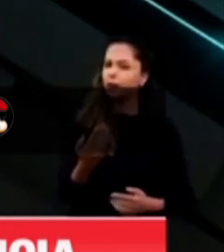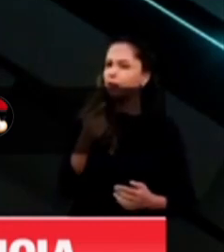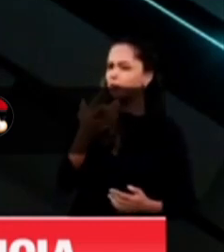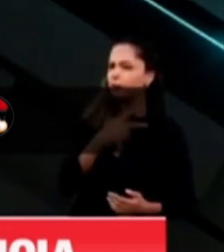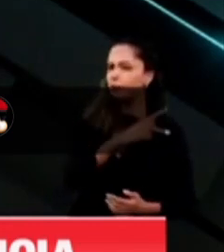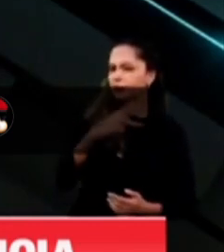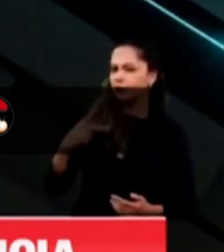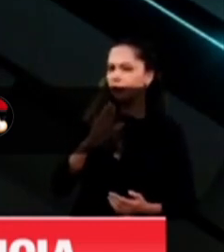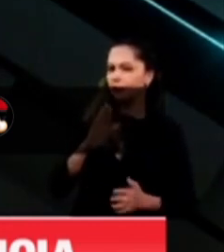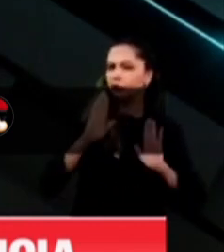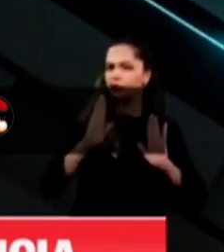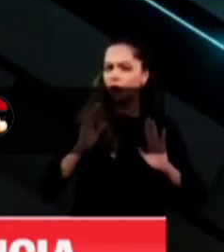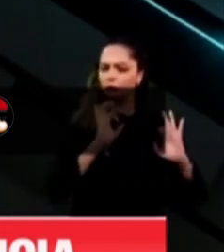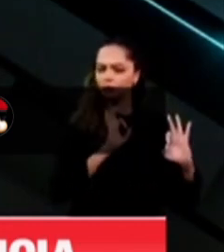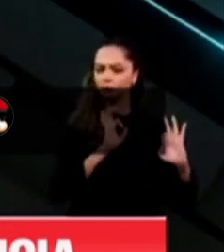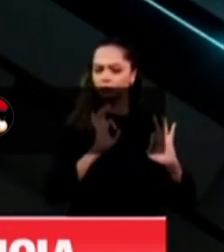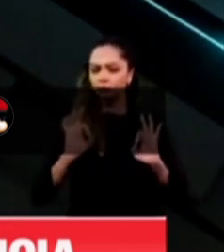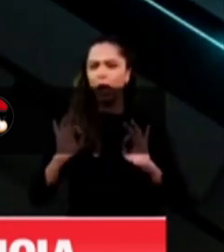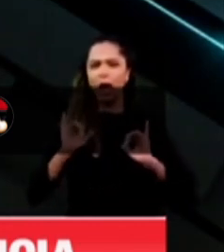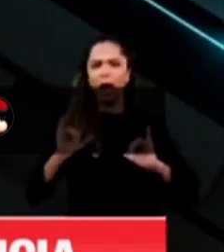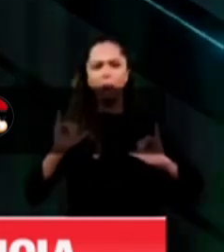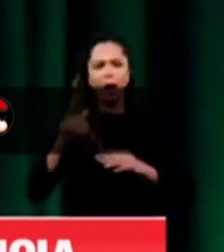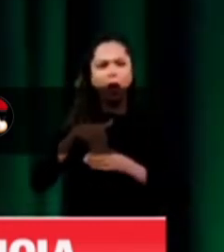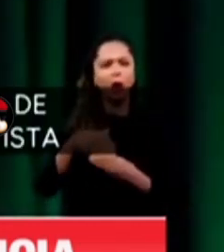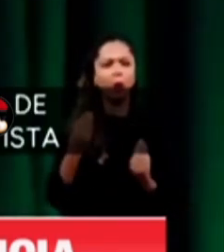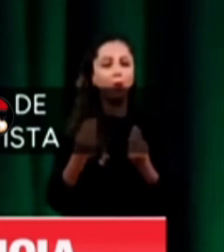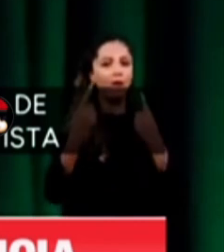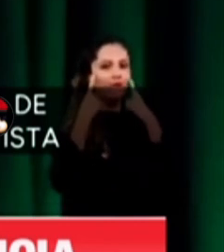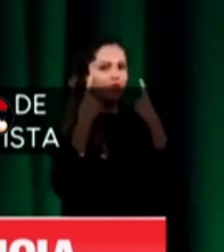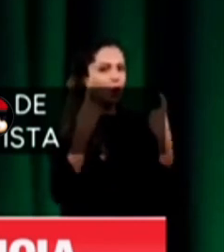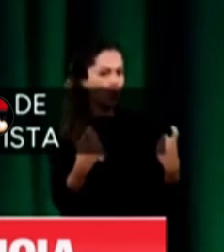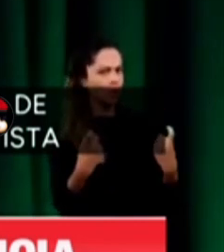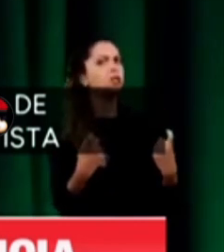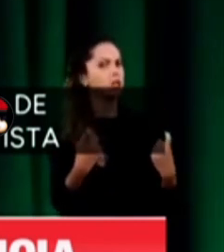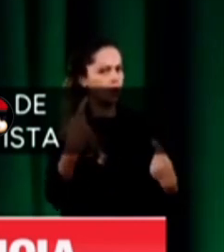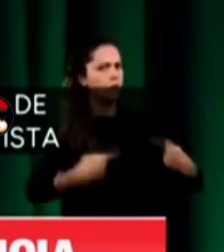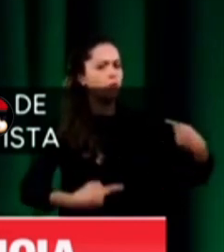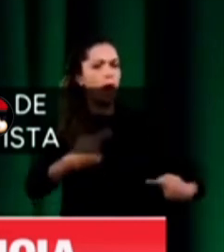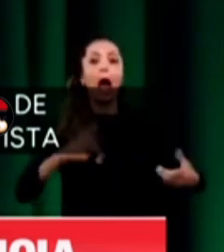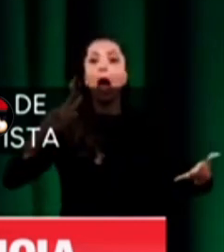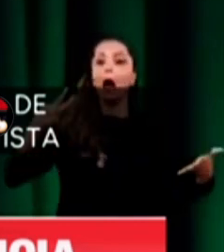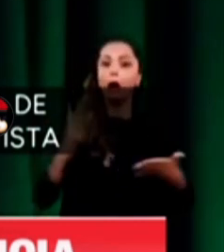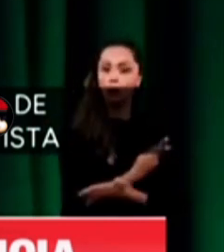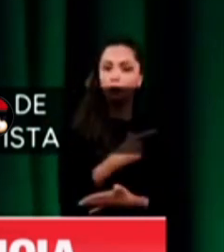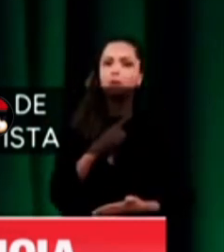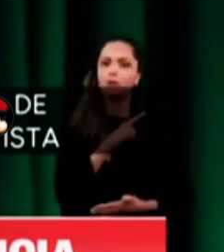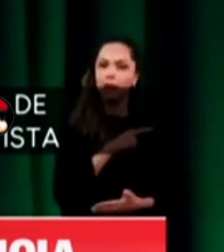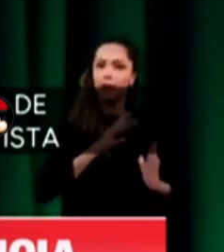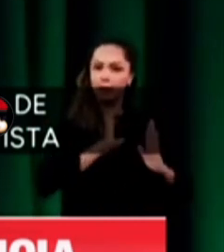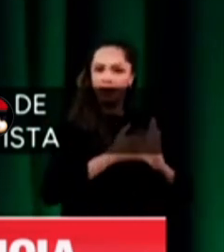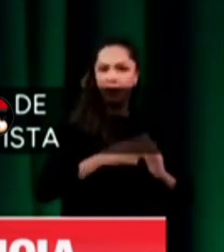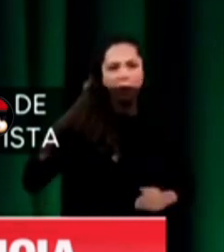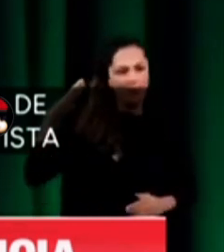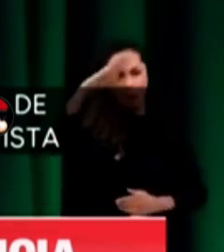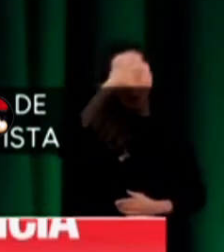campaña varios casos graves de violencia política un bolsonaristas haciendo un pechista durante una fiesta